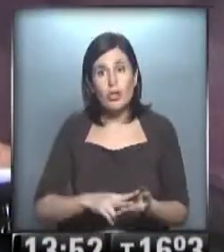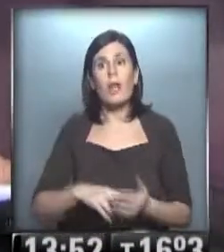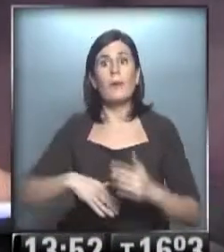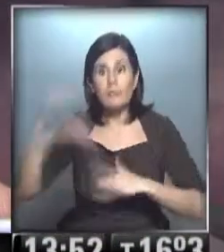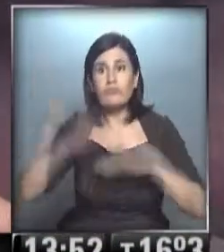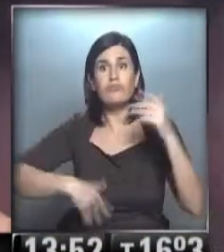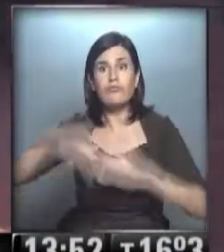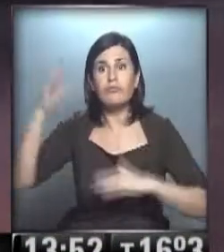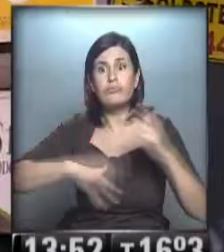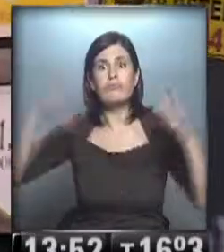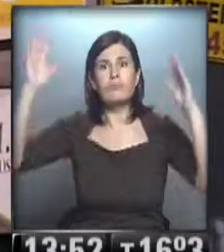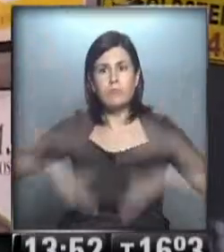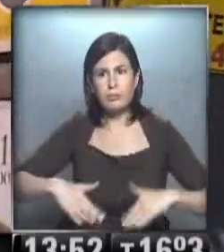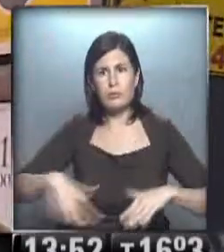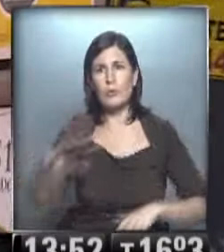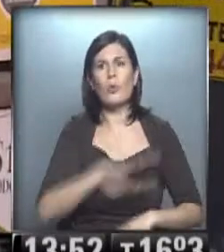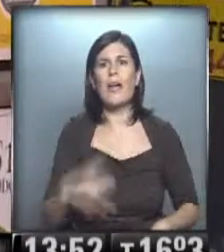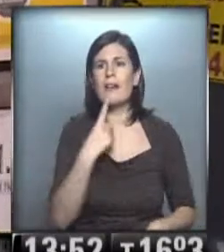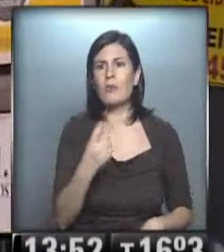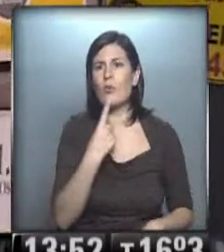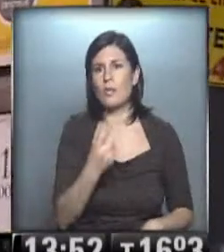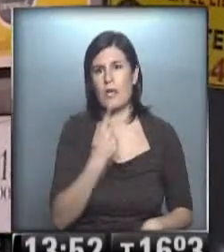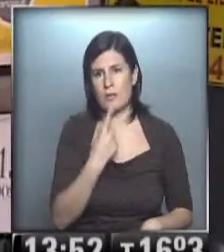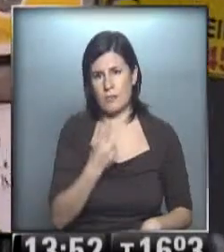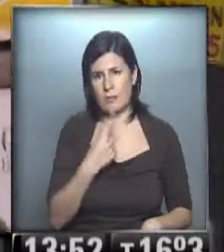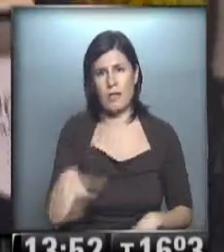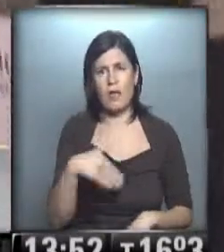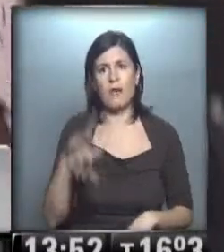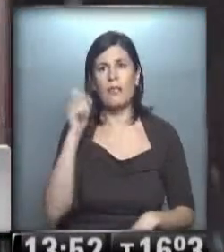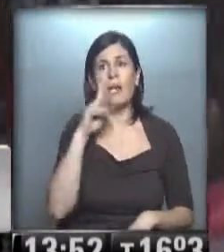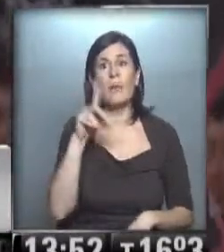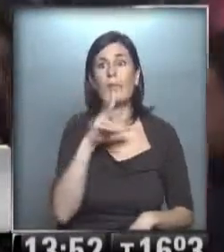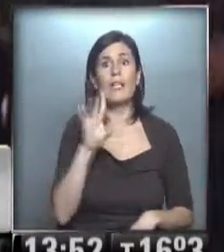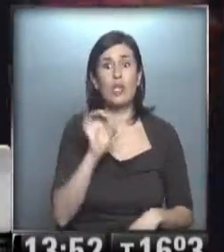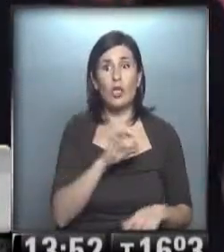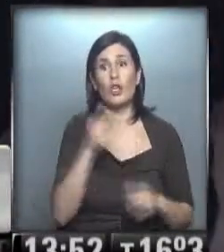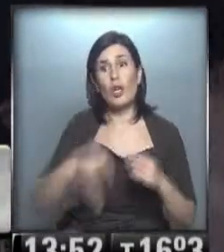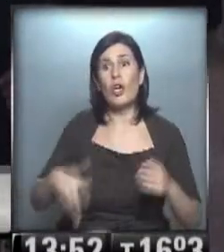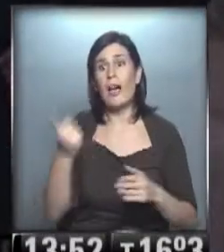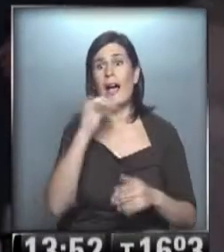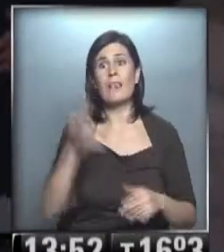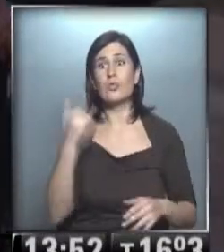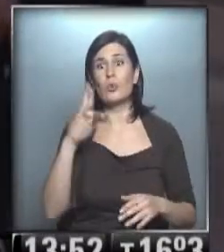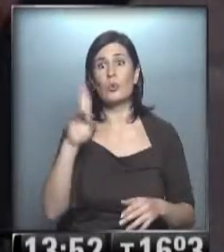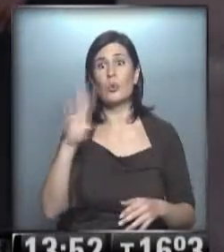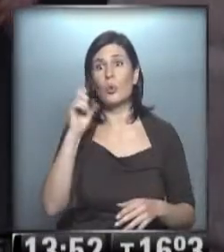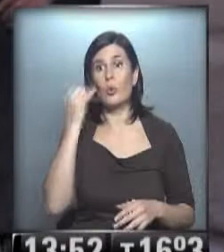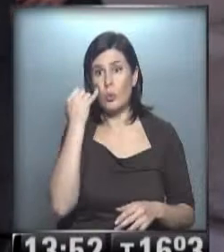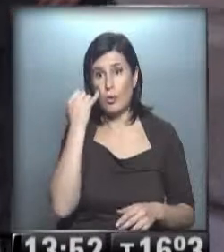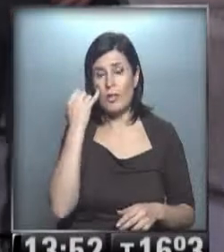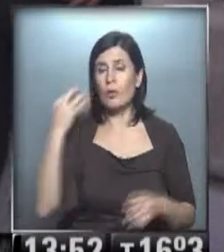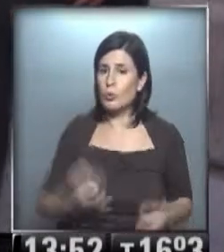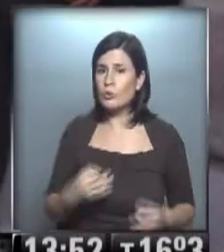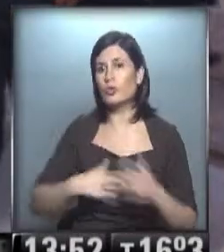en el barrio porteño de núñez esto fue en cabildo y juana azurduy se estaba trabajando en el encofrado para realizar